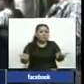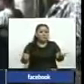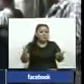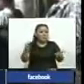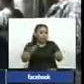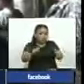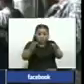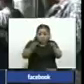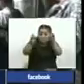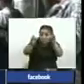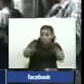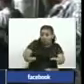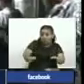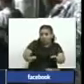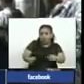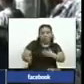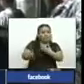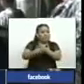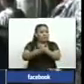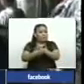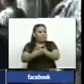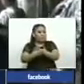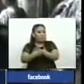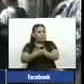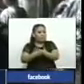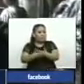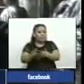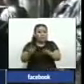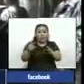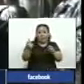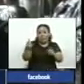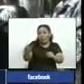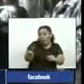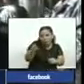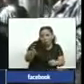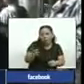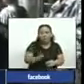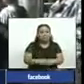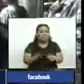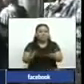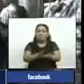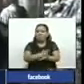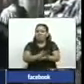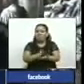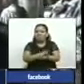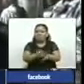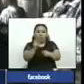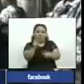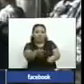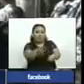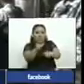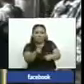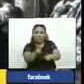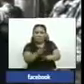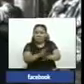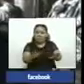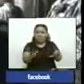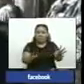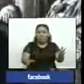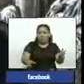oficialmente ni reportados informes sobre asaltos ni denuncias sobre asaltos. Así que